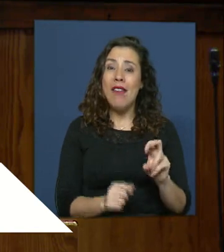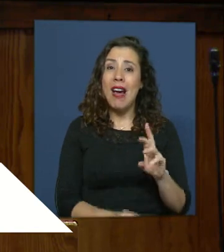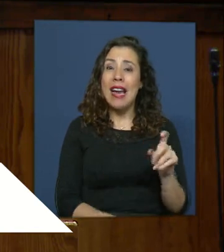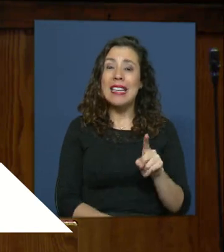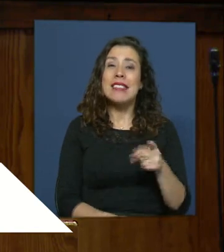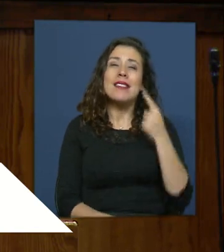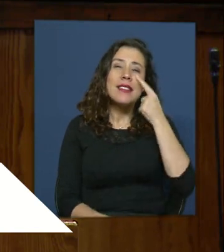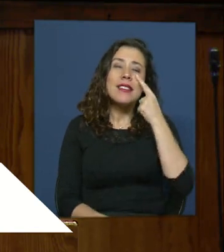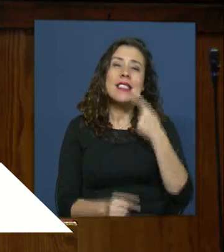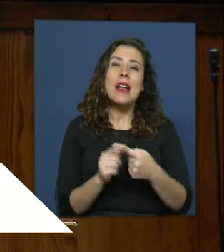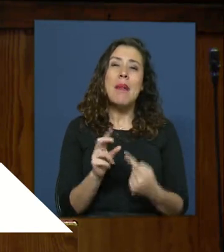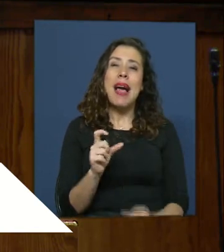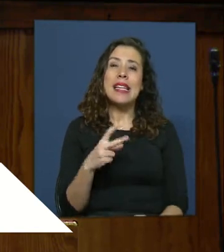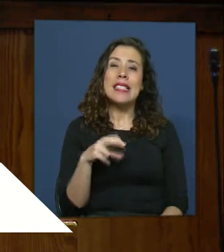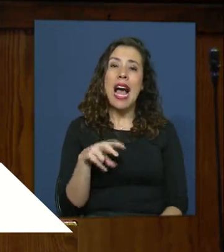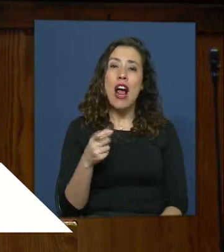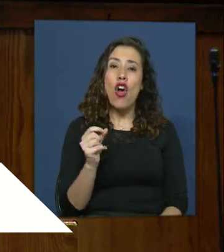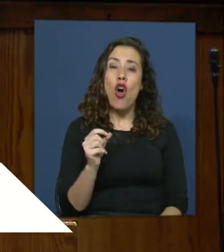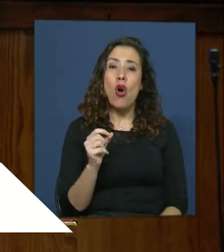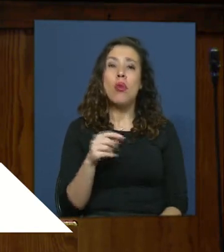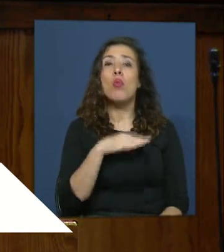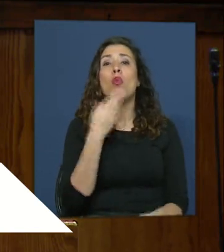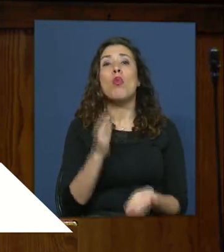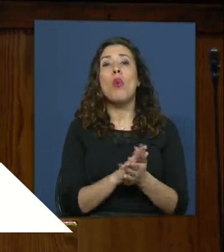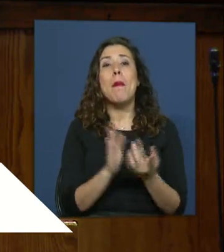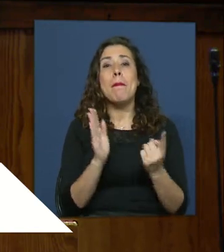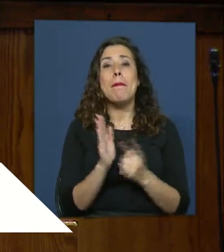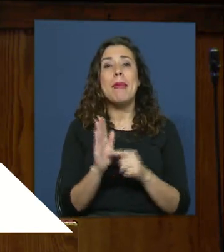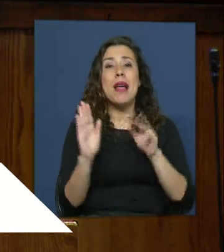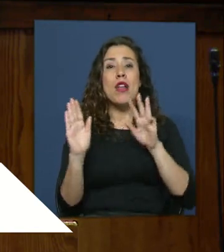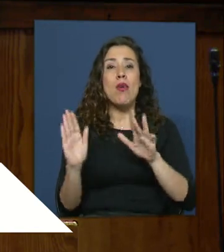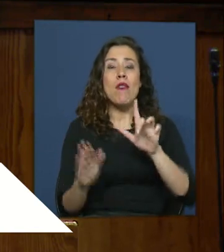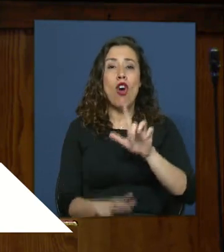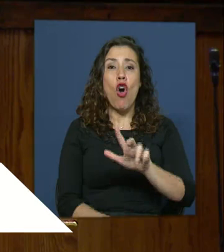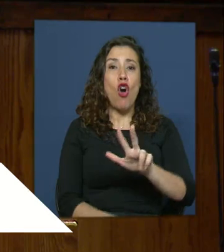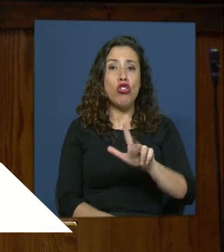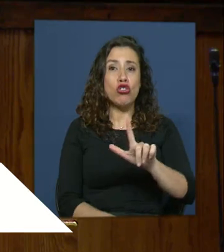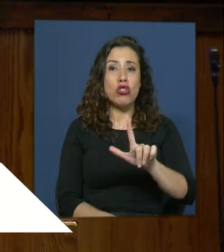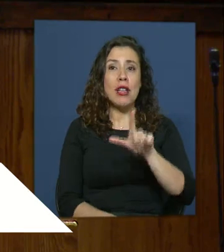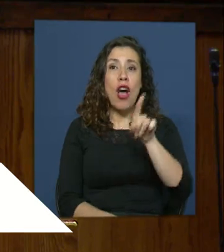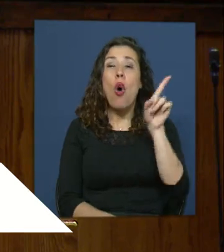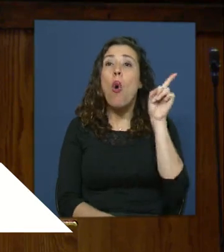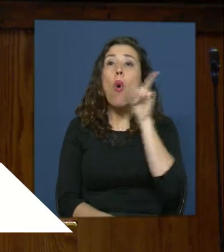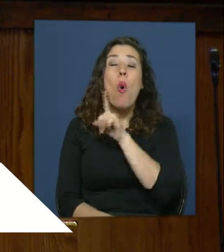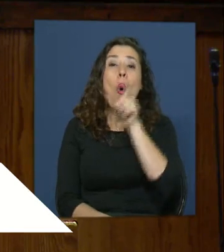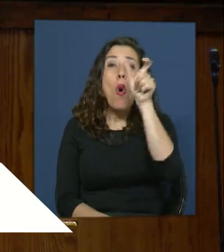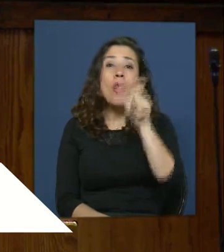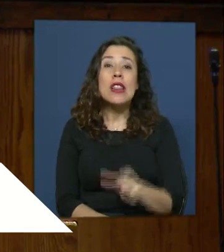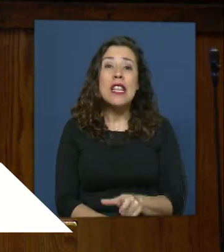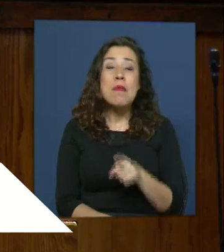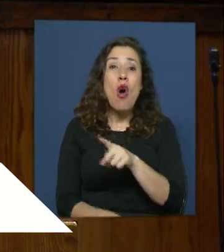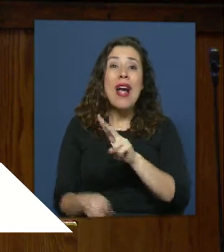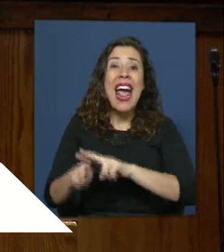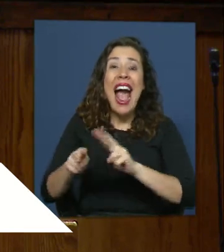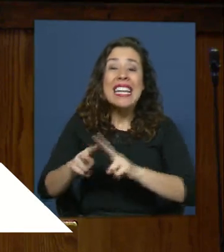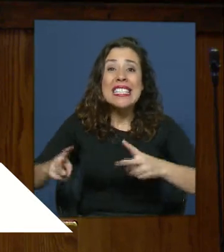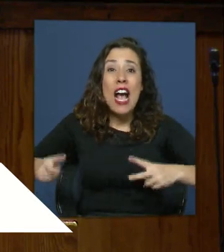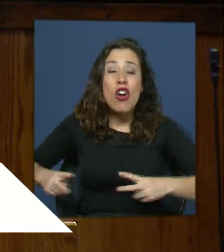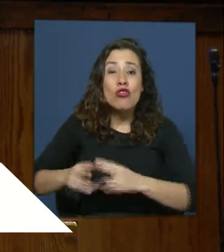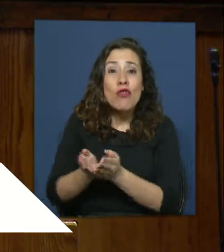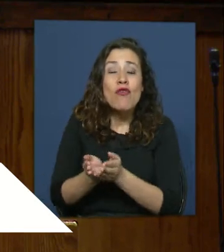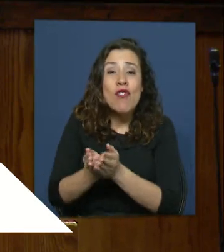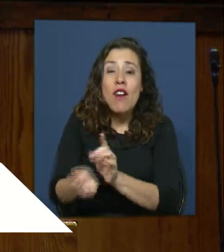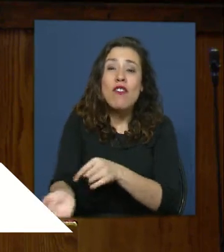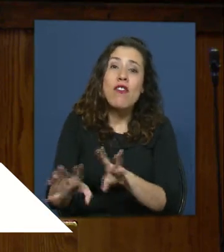como el Chango Rode, y falleció en el año 1987. Fue el último chango constructor de balsas. Hoy